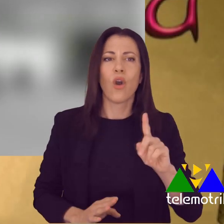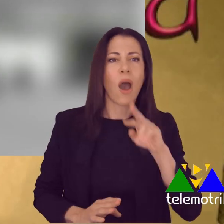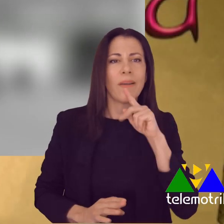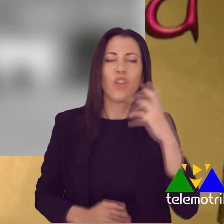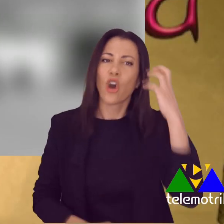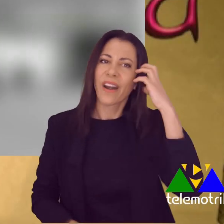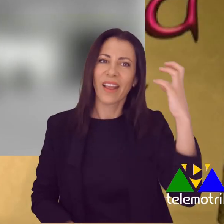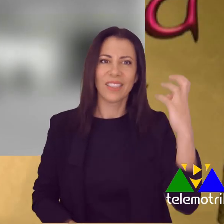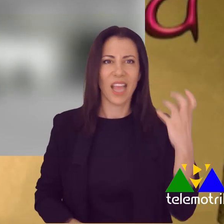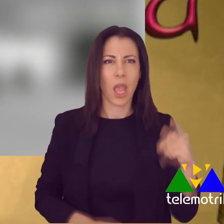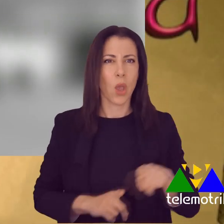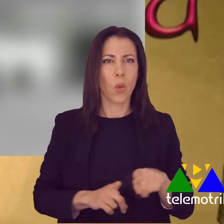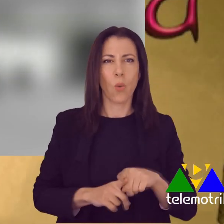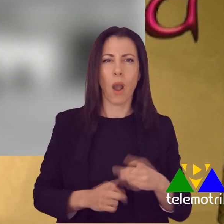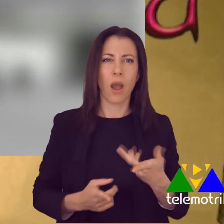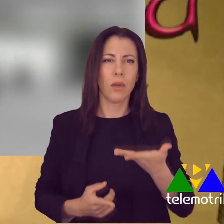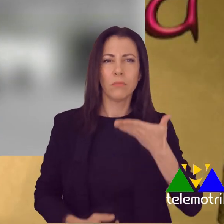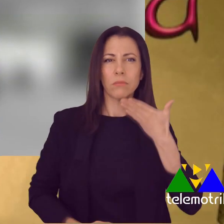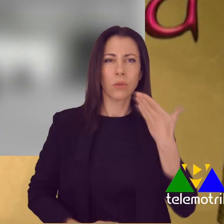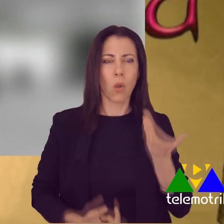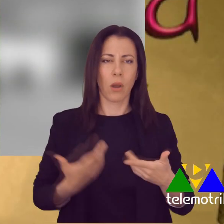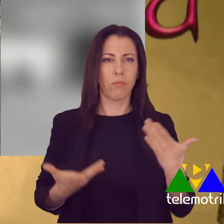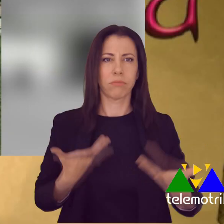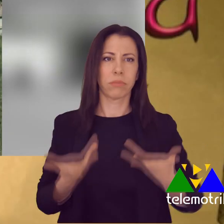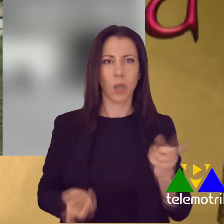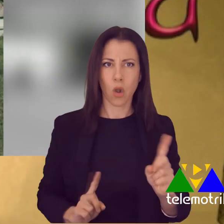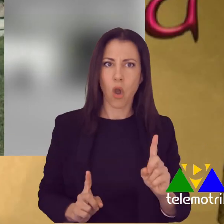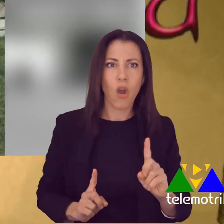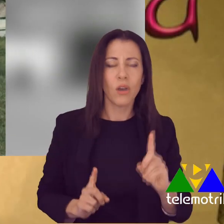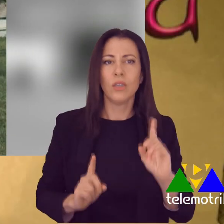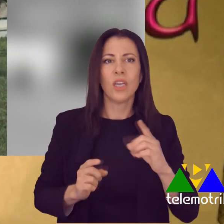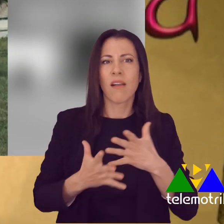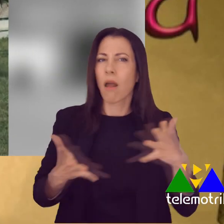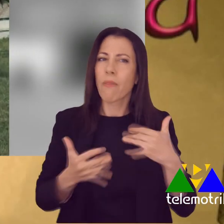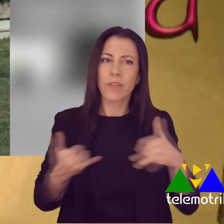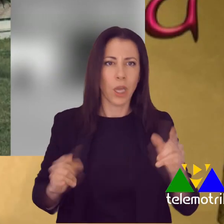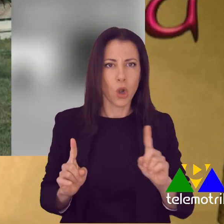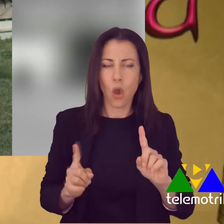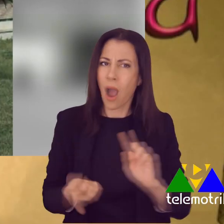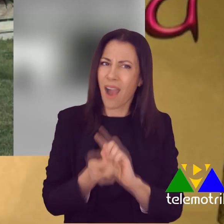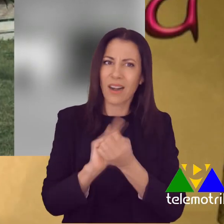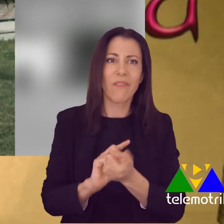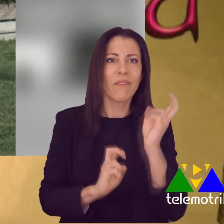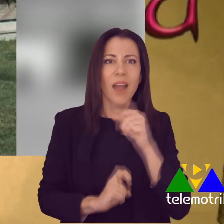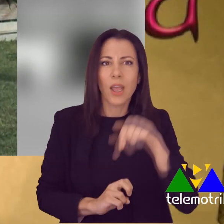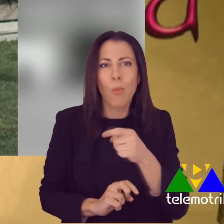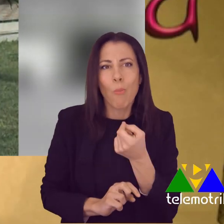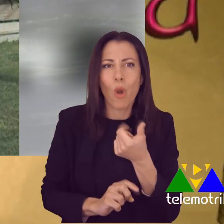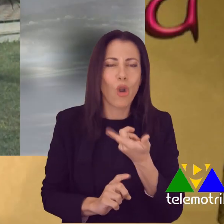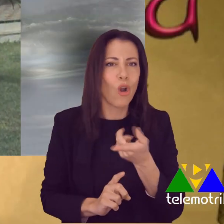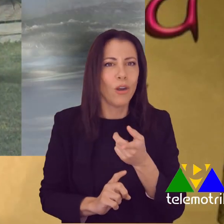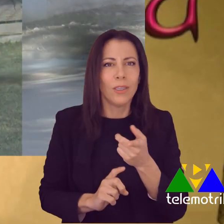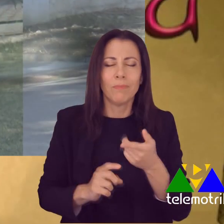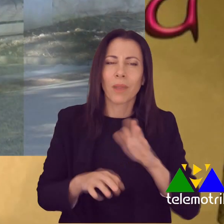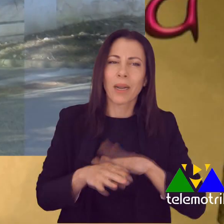de reyes ostentosos, sino todo lo contrario, o sea, de grandes fiestas ni nada de esto, todo lo contrario. Todo lo contrario, y